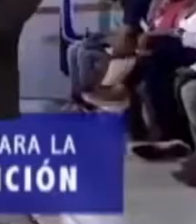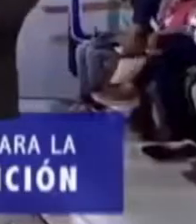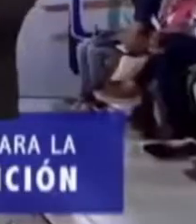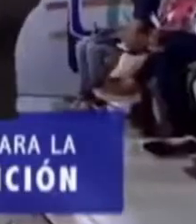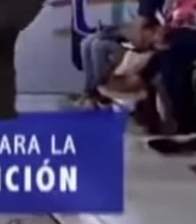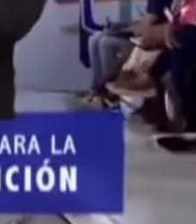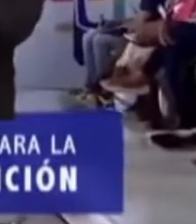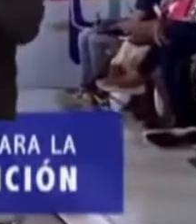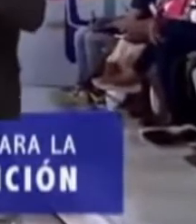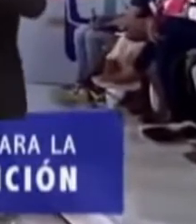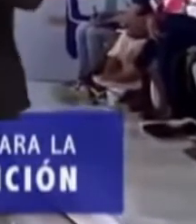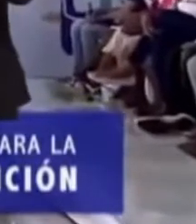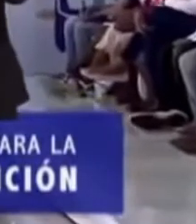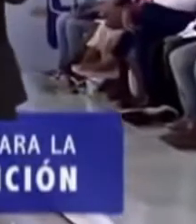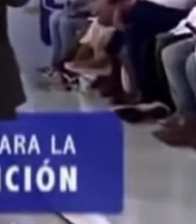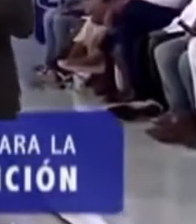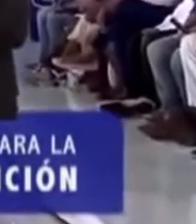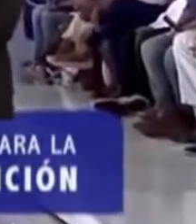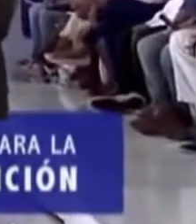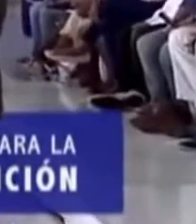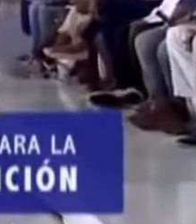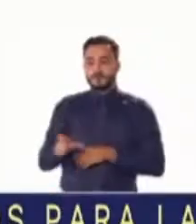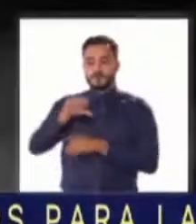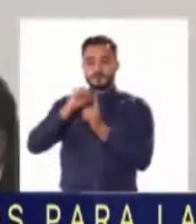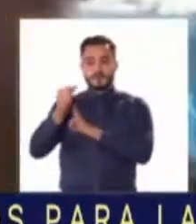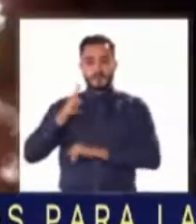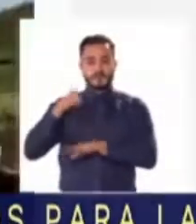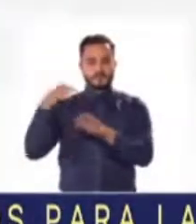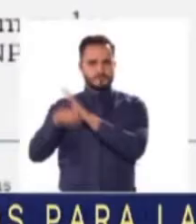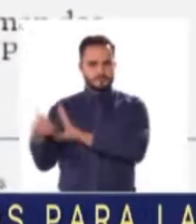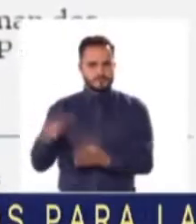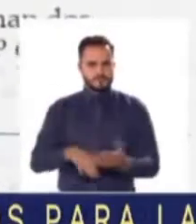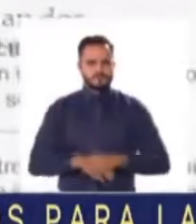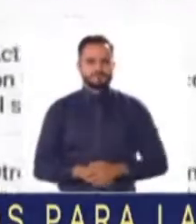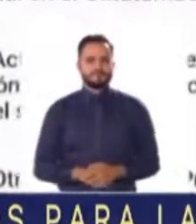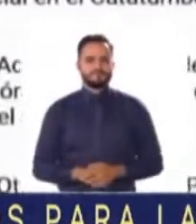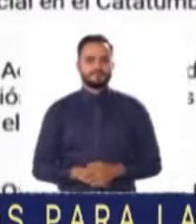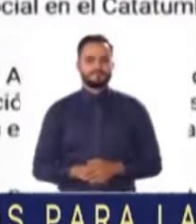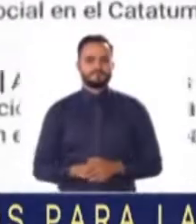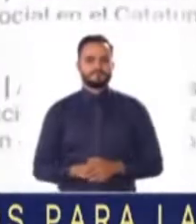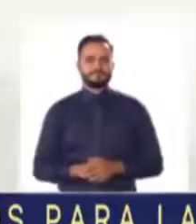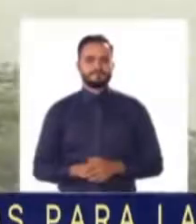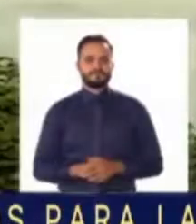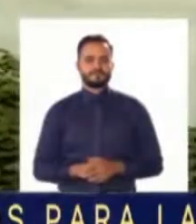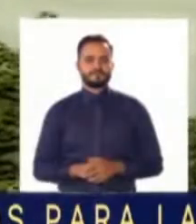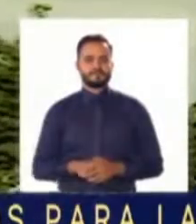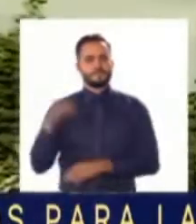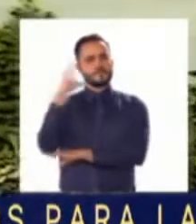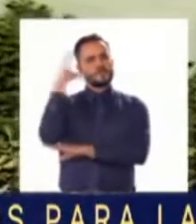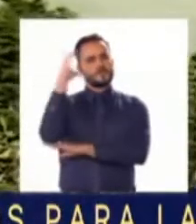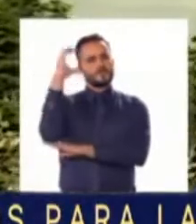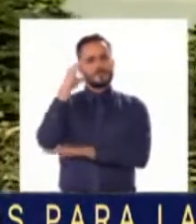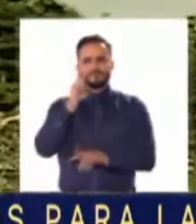los patrones de violencia que han permitido que el conflicto persista en algunos territorios y propiciando la reflexión en